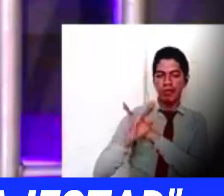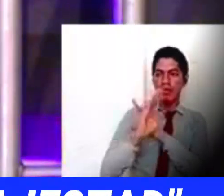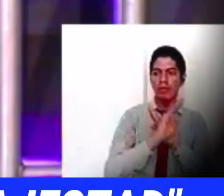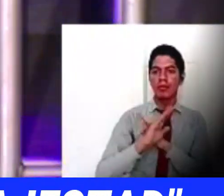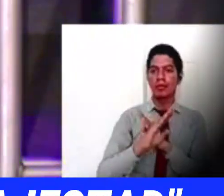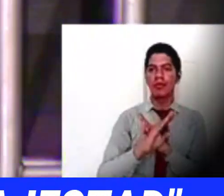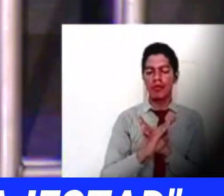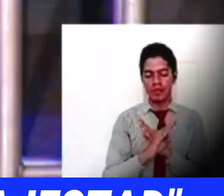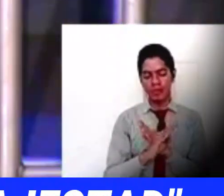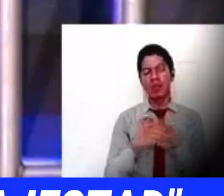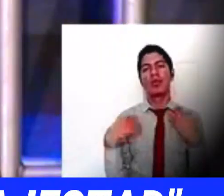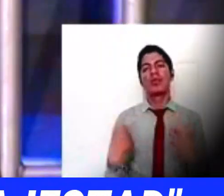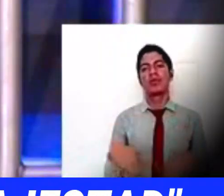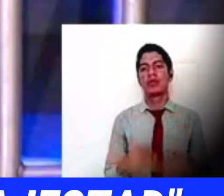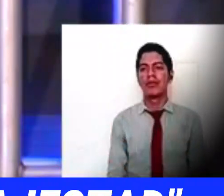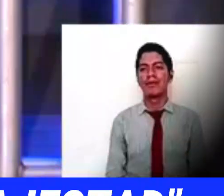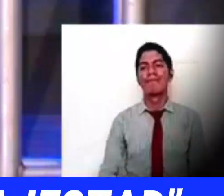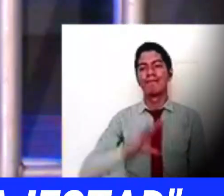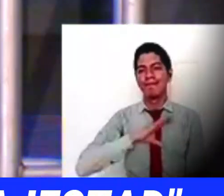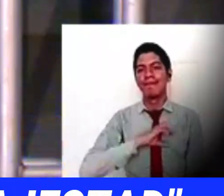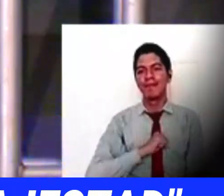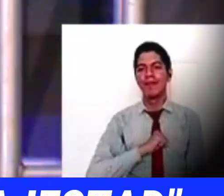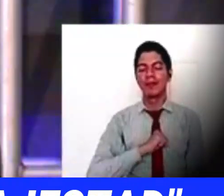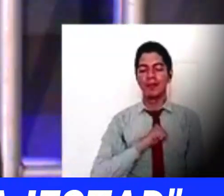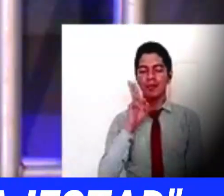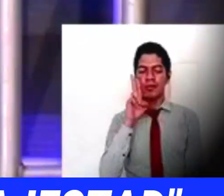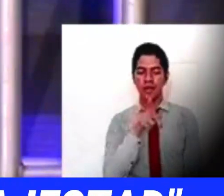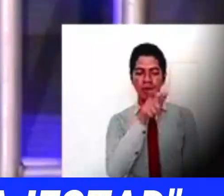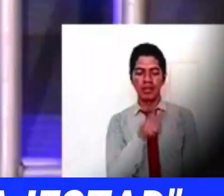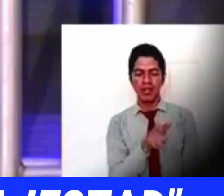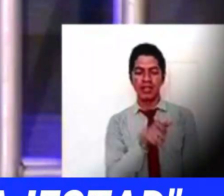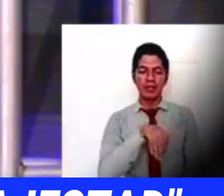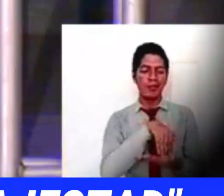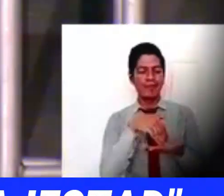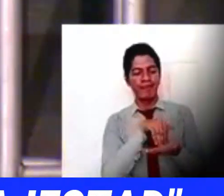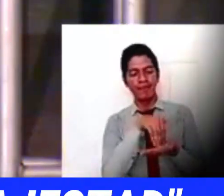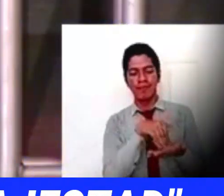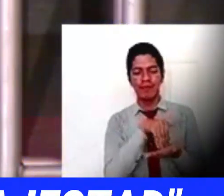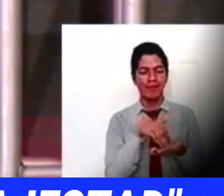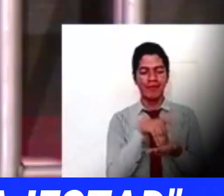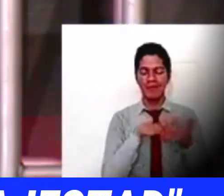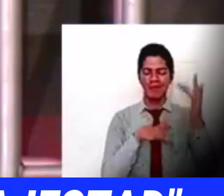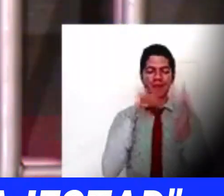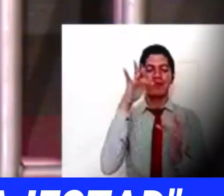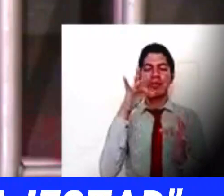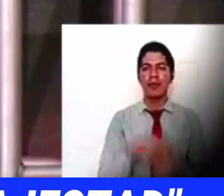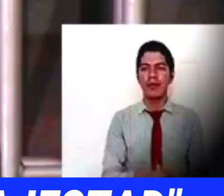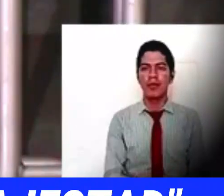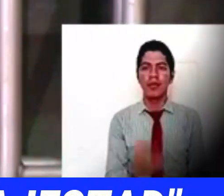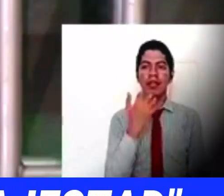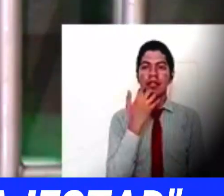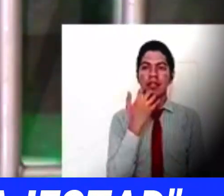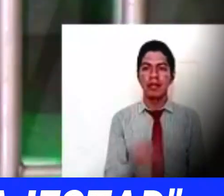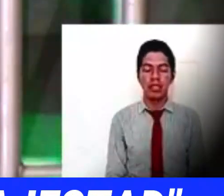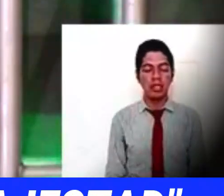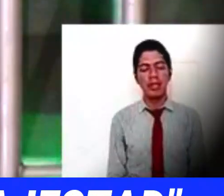qué triste cuando uno ve que la persona se desubica. Y cuando simplemente una mala pasada, una mala jugada,